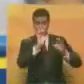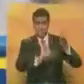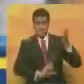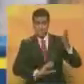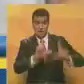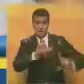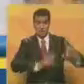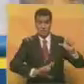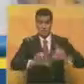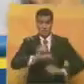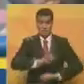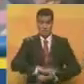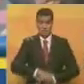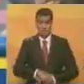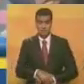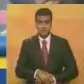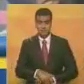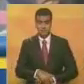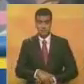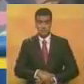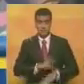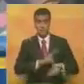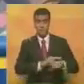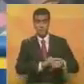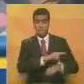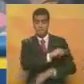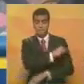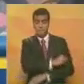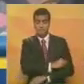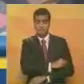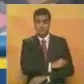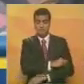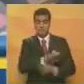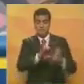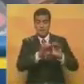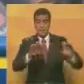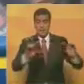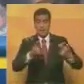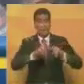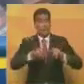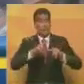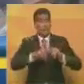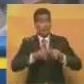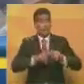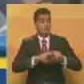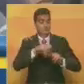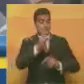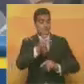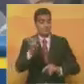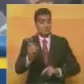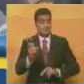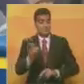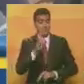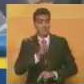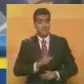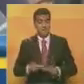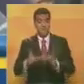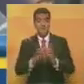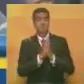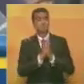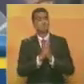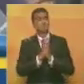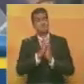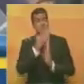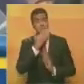laboratorio. Del ambulatorio Palo Negro, que es un núcleo de atención primaria donde los pacientes, la gente que se encuentra ahí, nos pide que